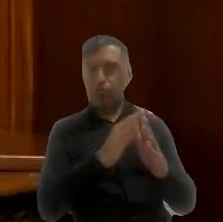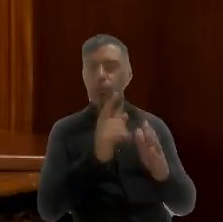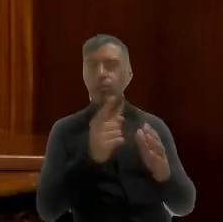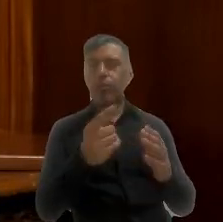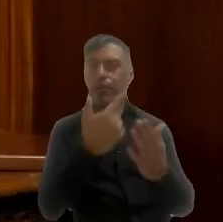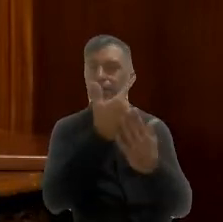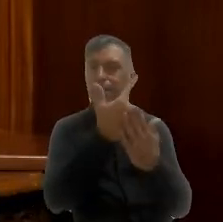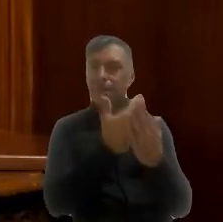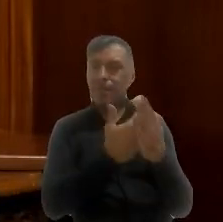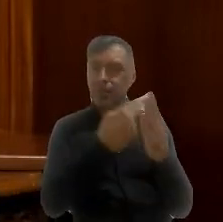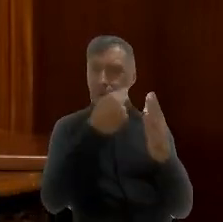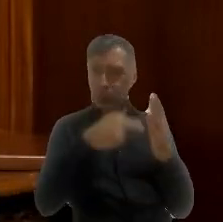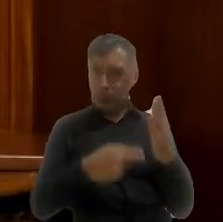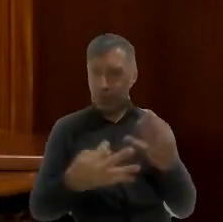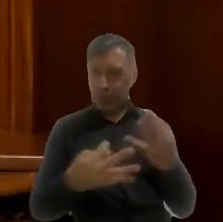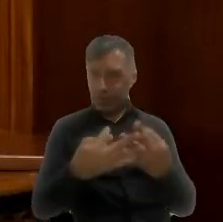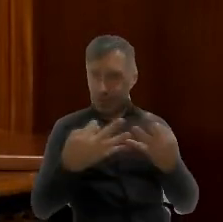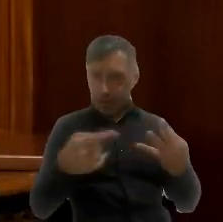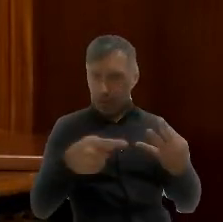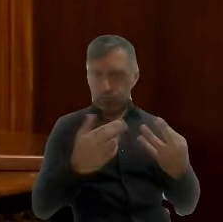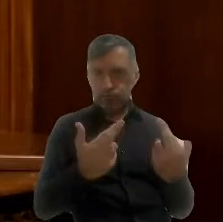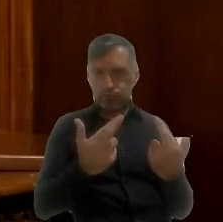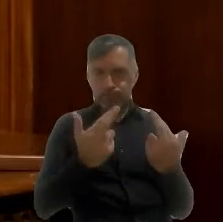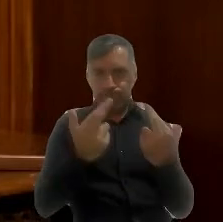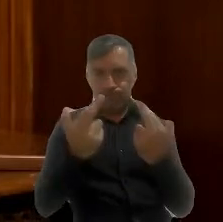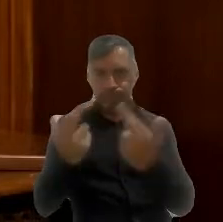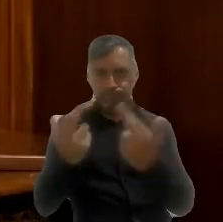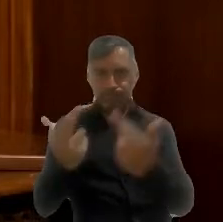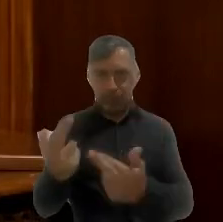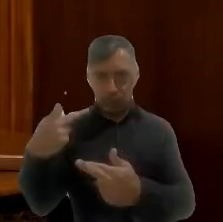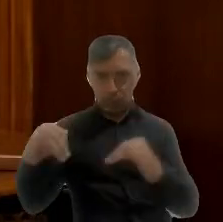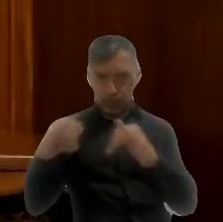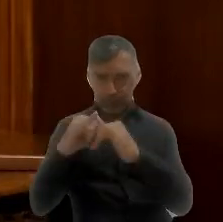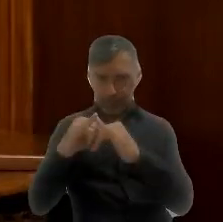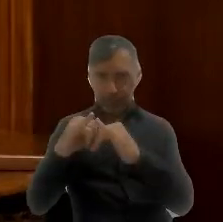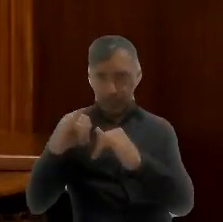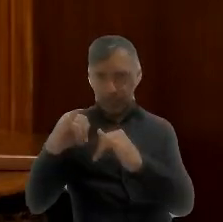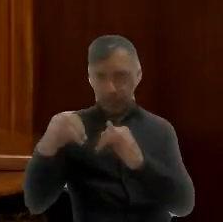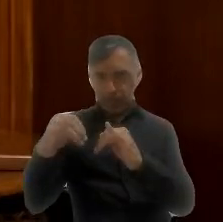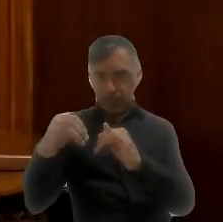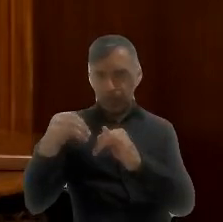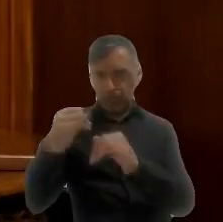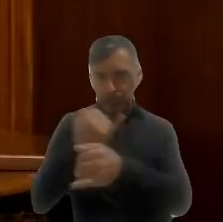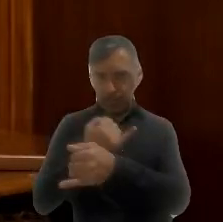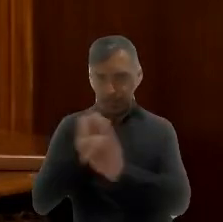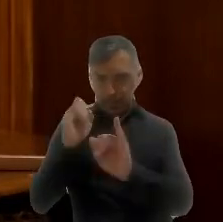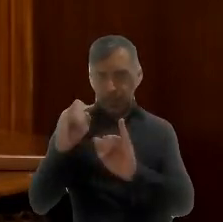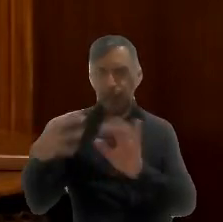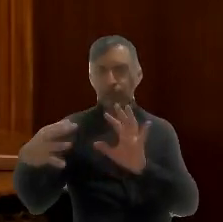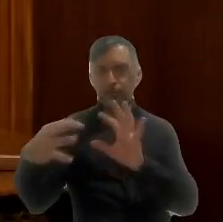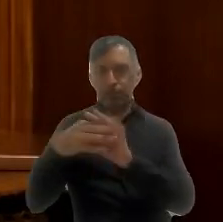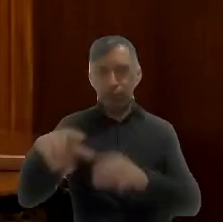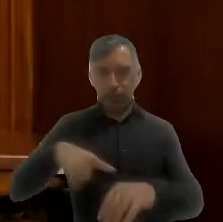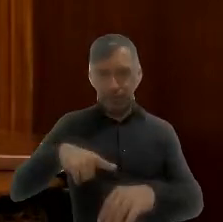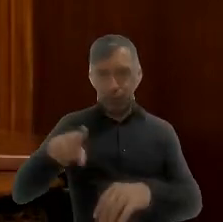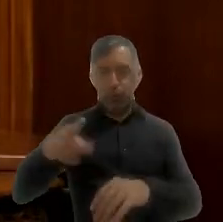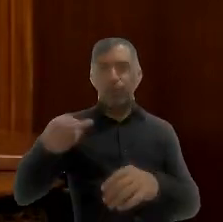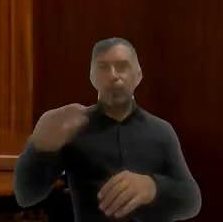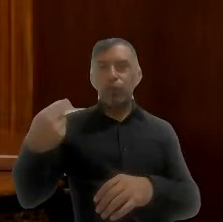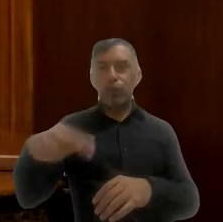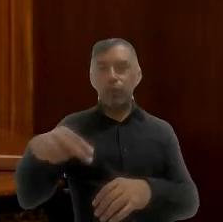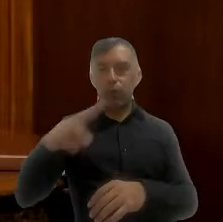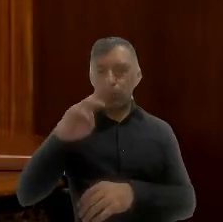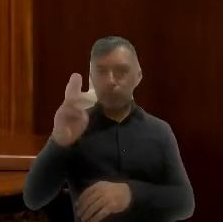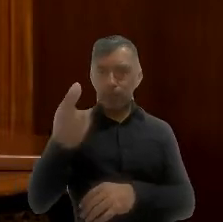del organismo público descentralizado de carácter estatal denominado Universidad Politécnica del Valle de